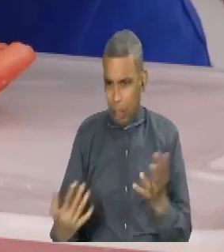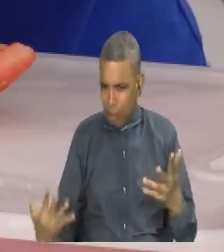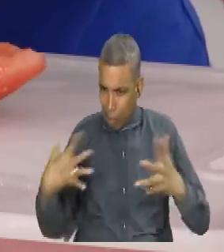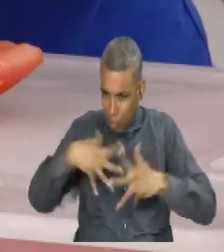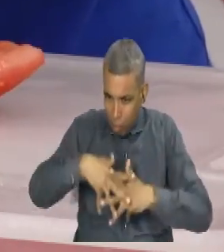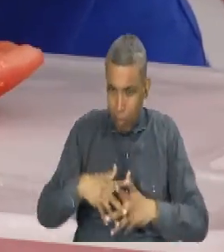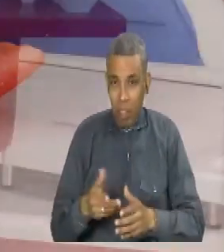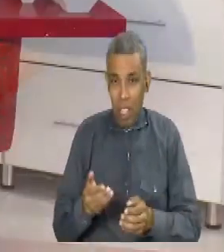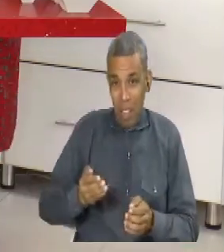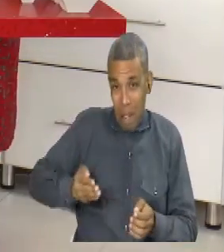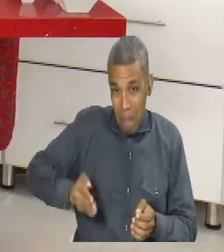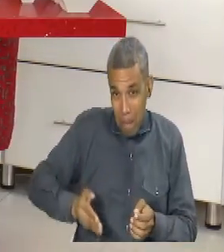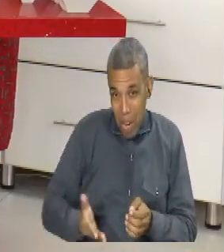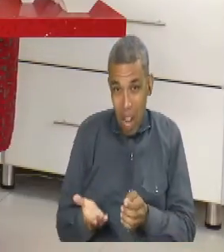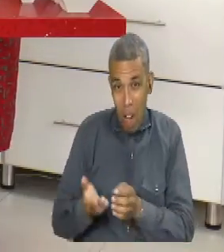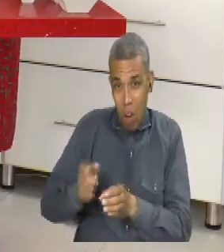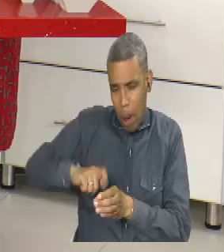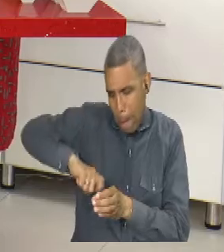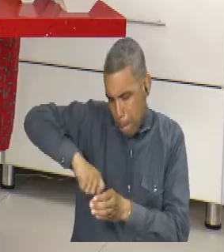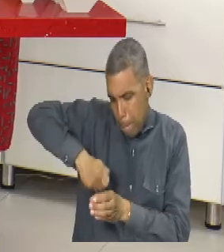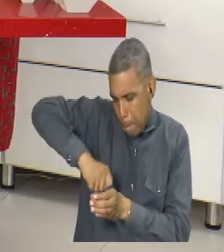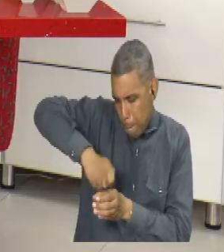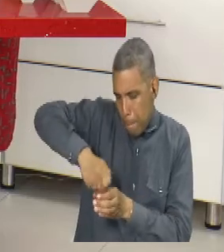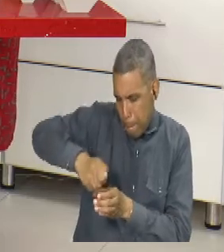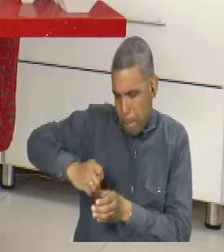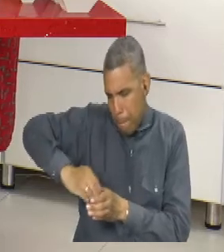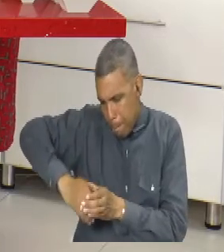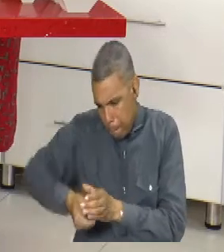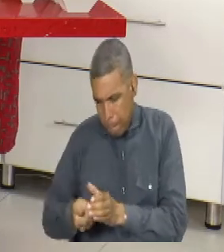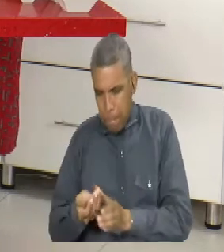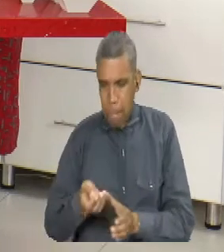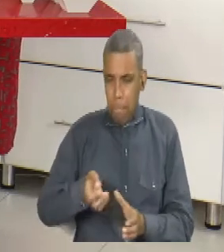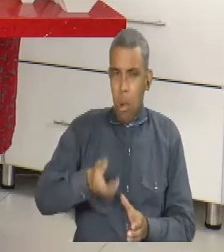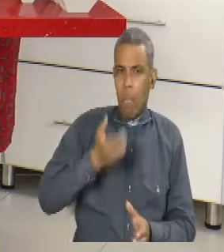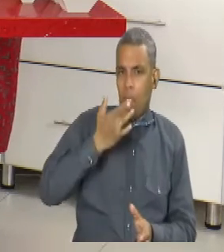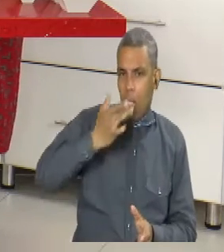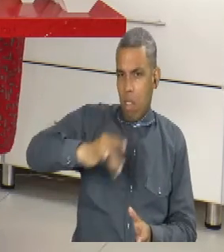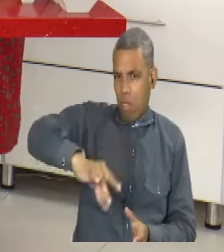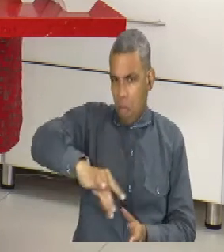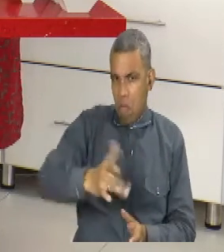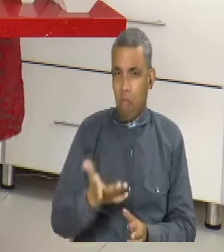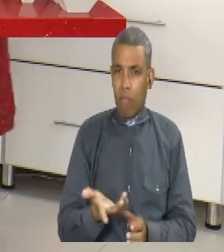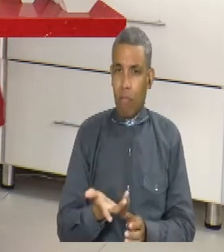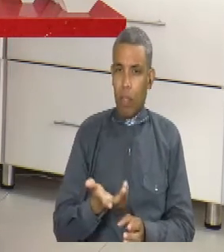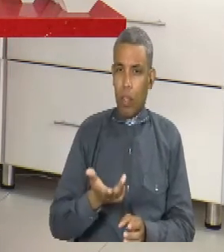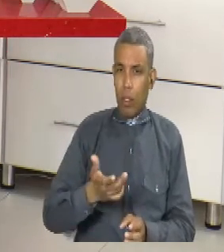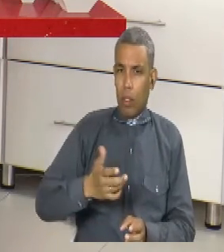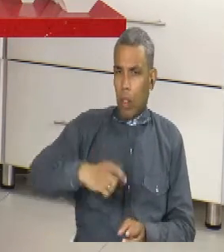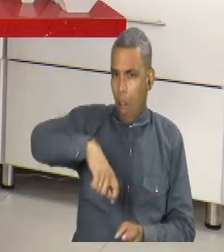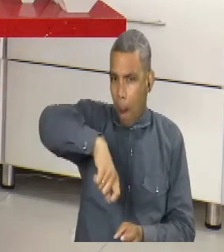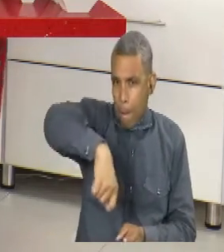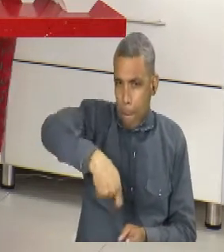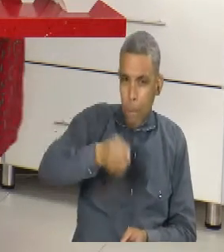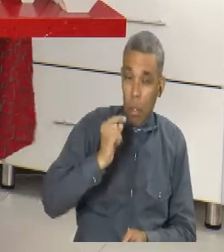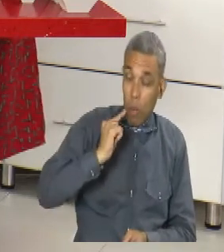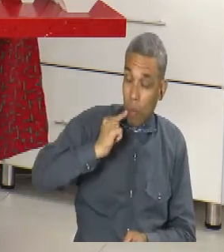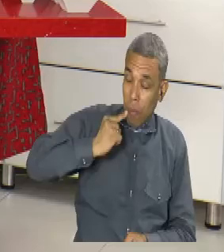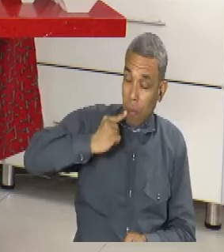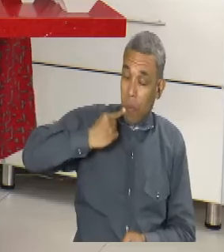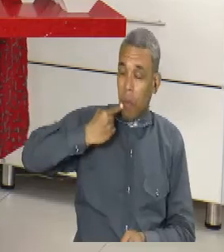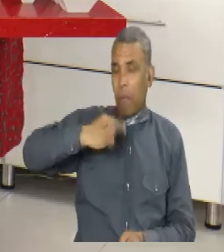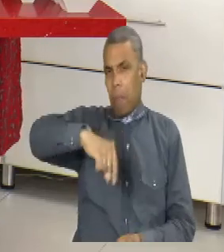atún, aderezar con un poquitico de limón, sal, pimienta al gusto. Si quieren utilizar otra especie,